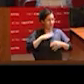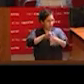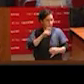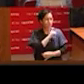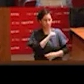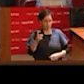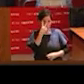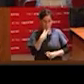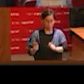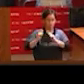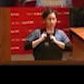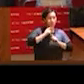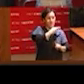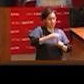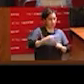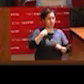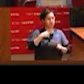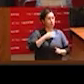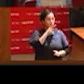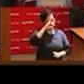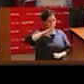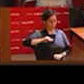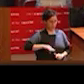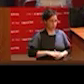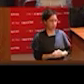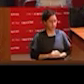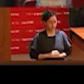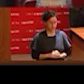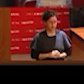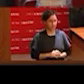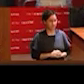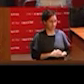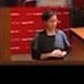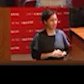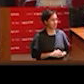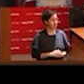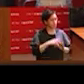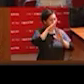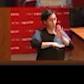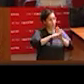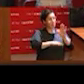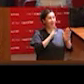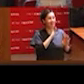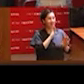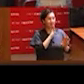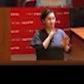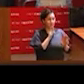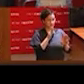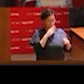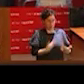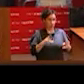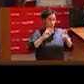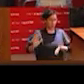caso encargada también de gestionar el programa por talento programa que en principio y según este nuevo periodo de programación de